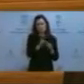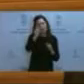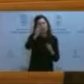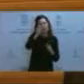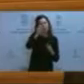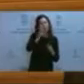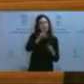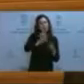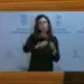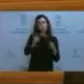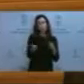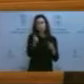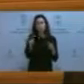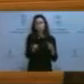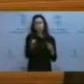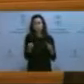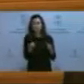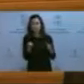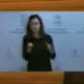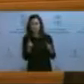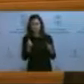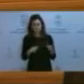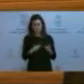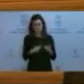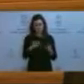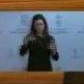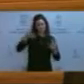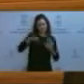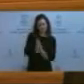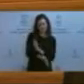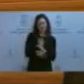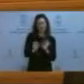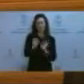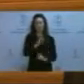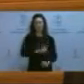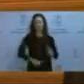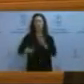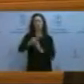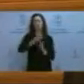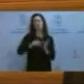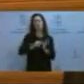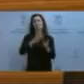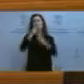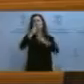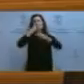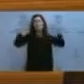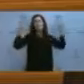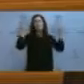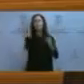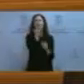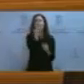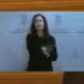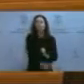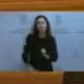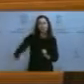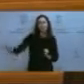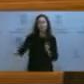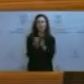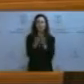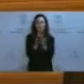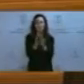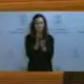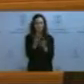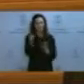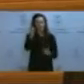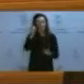comunicación el sinfín de problemas que hay en el sistema educativo asturiano, especialmente en el sistema educativo público. Escuelas infantiles, libros de texto,